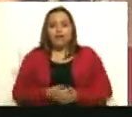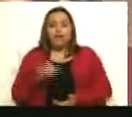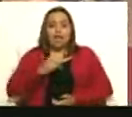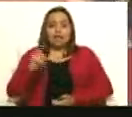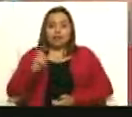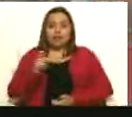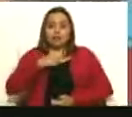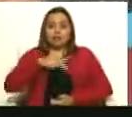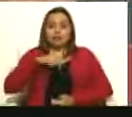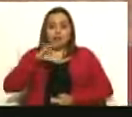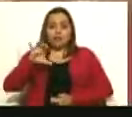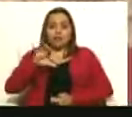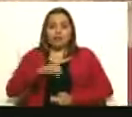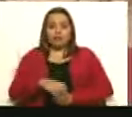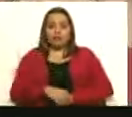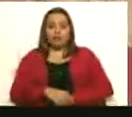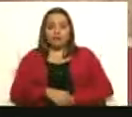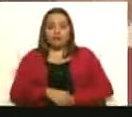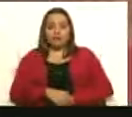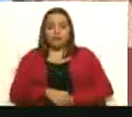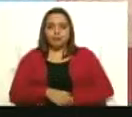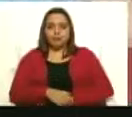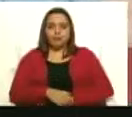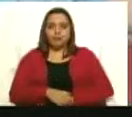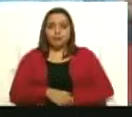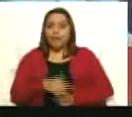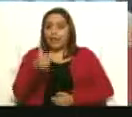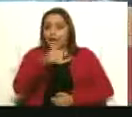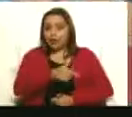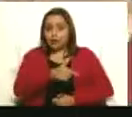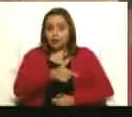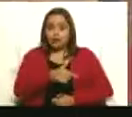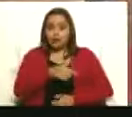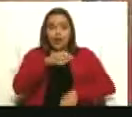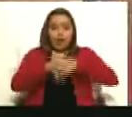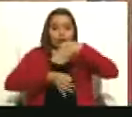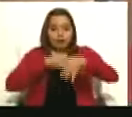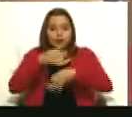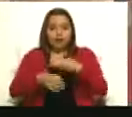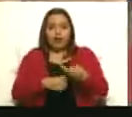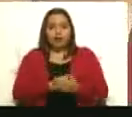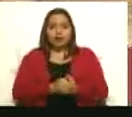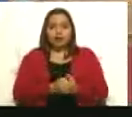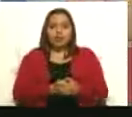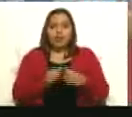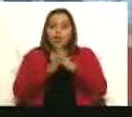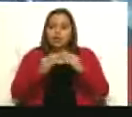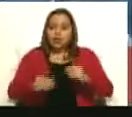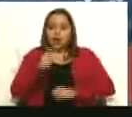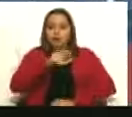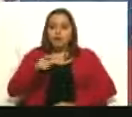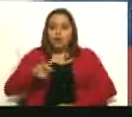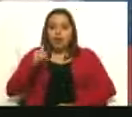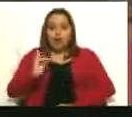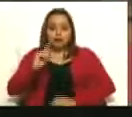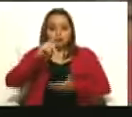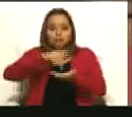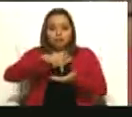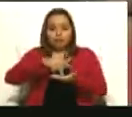patria. Y eso indica de que todos los que estamos presentes,